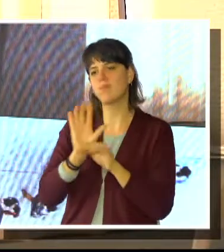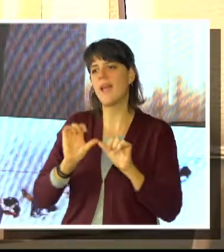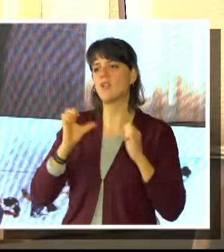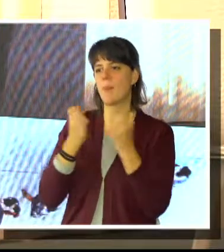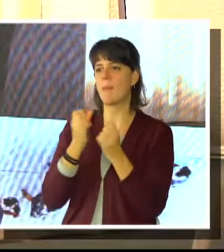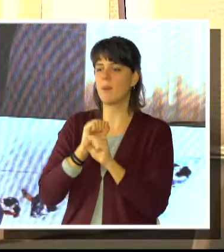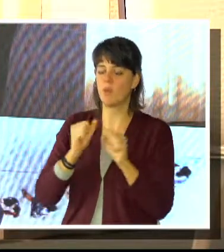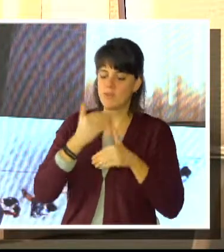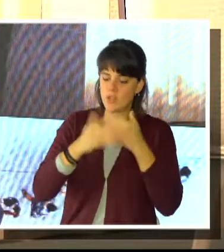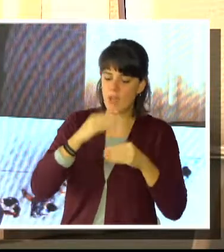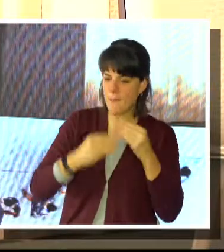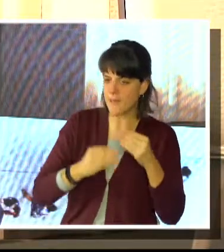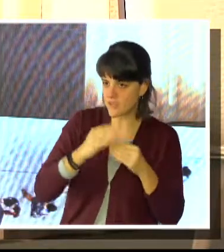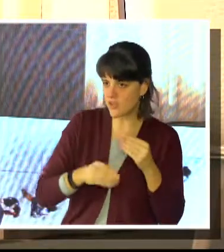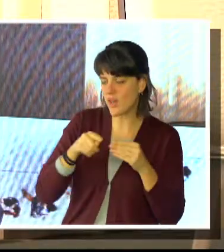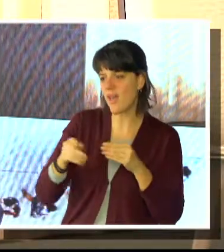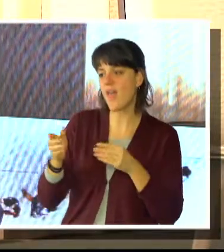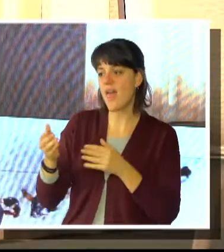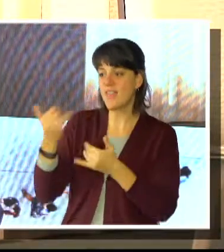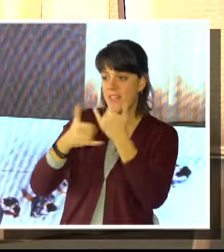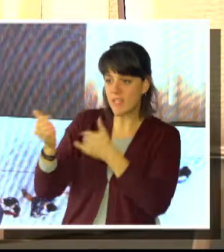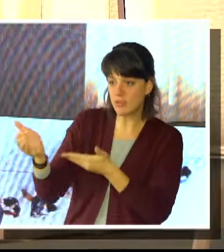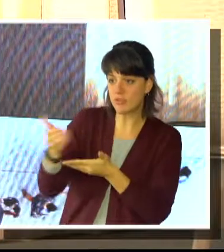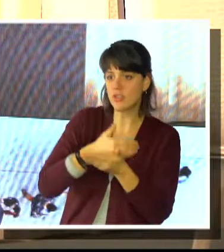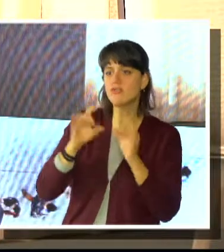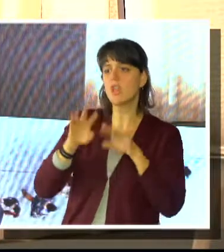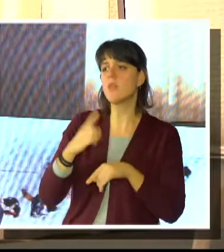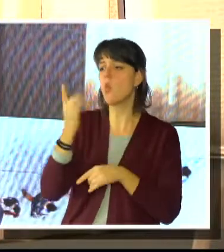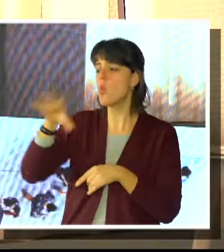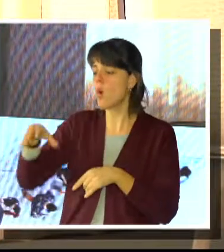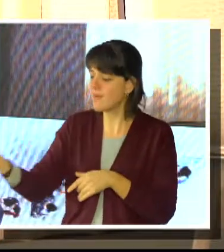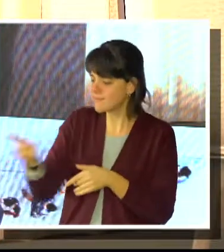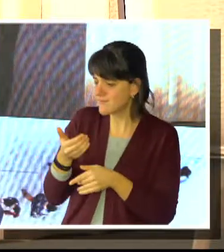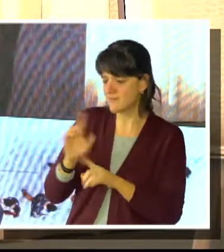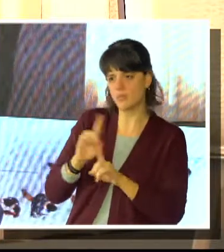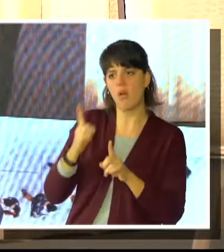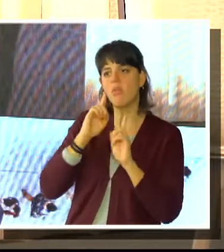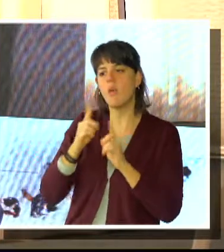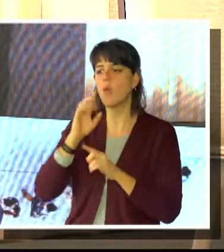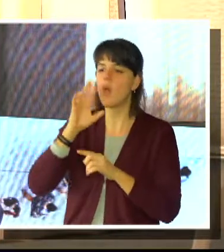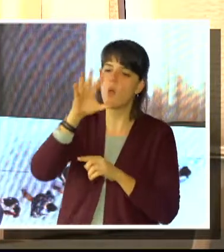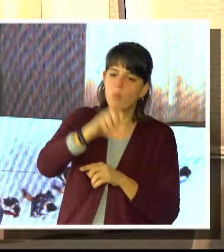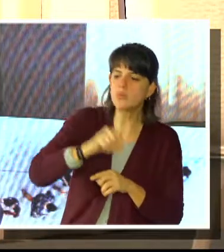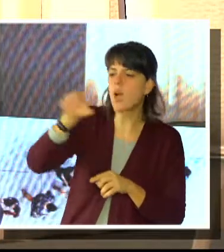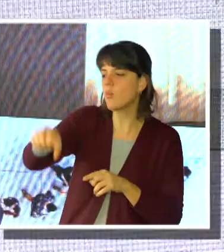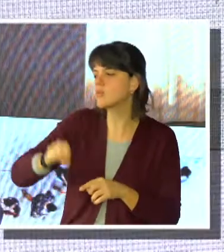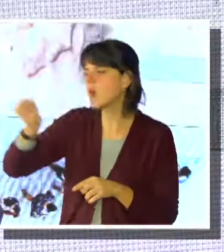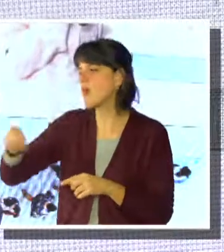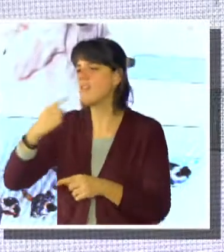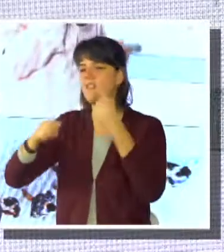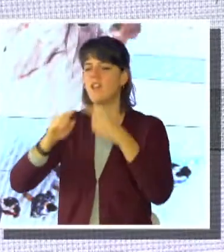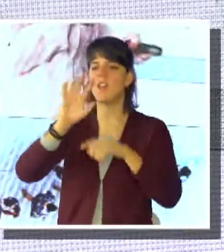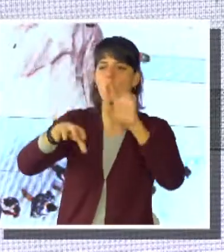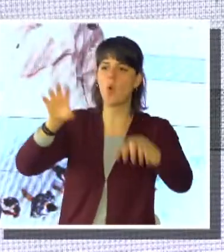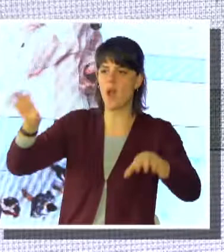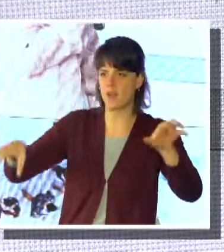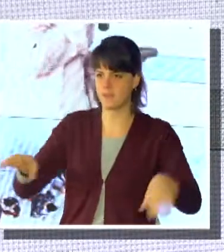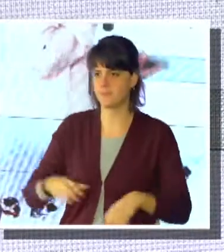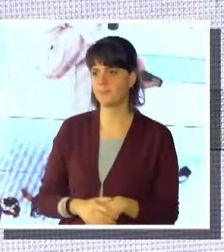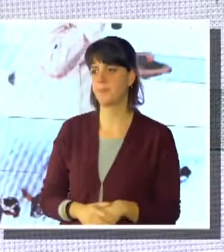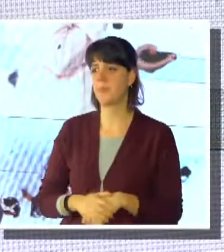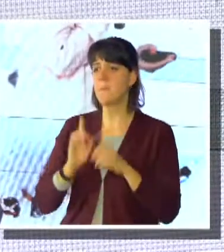que reportan los GPS de los sistemas de ómnibus del sistema de transporte metropolitano, que son aproximadamente 170